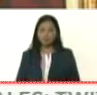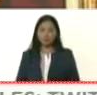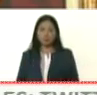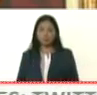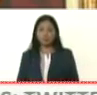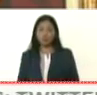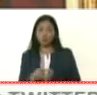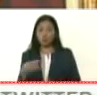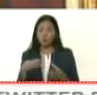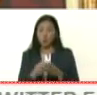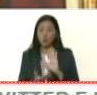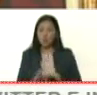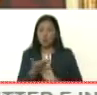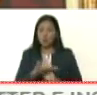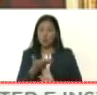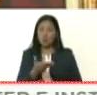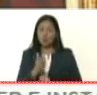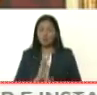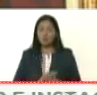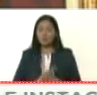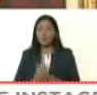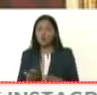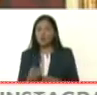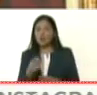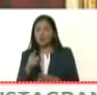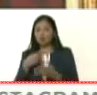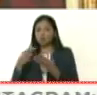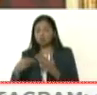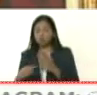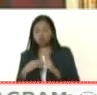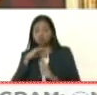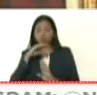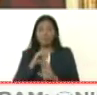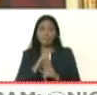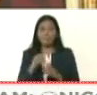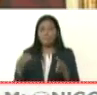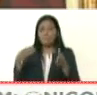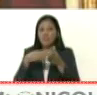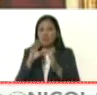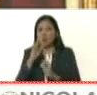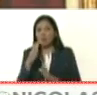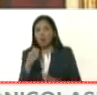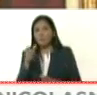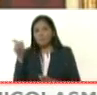un grupo importante, varios miles de personas.